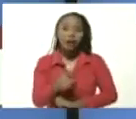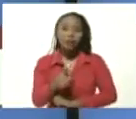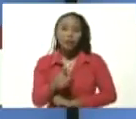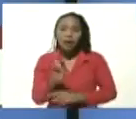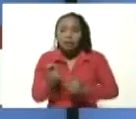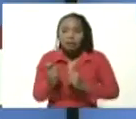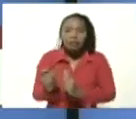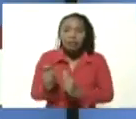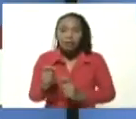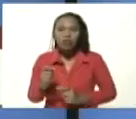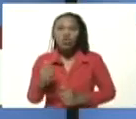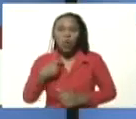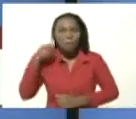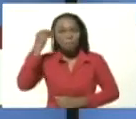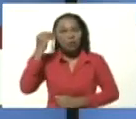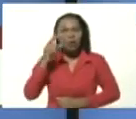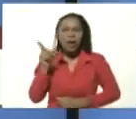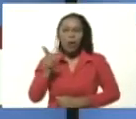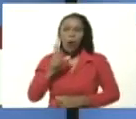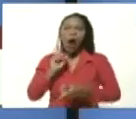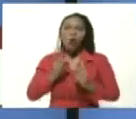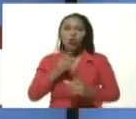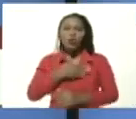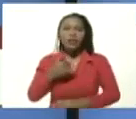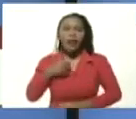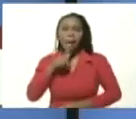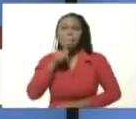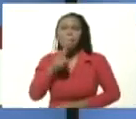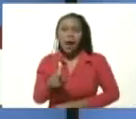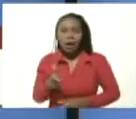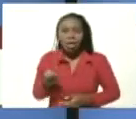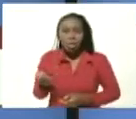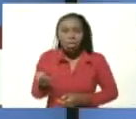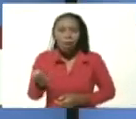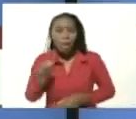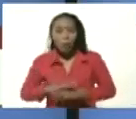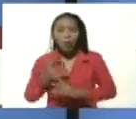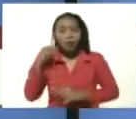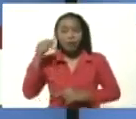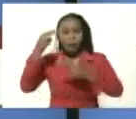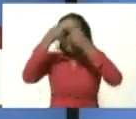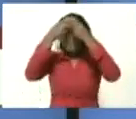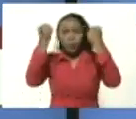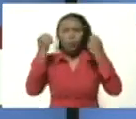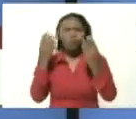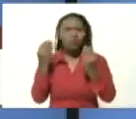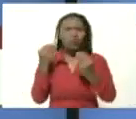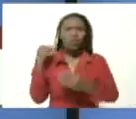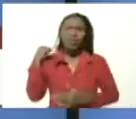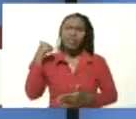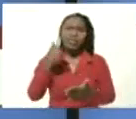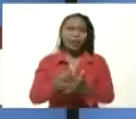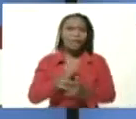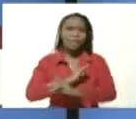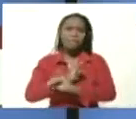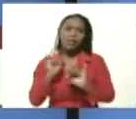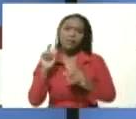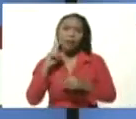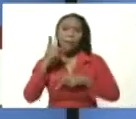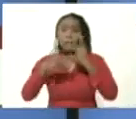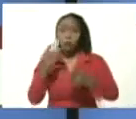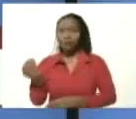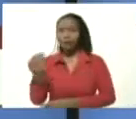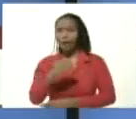que tiene muy malas intenciones. Porque el tiempo de la ingenuidad hace tiempo, hace mucho que se terminó. Y en política